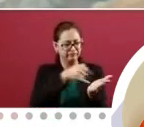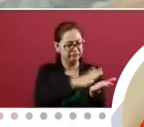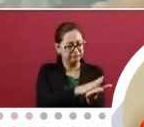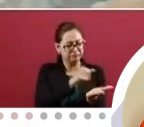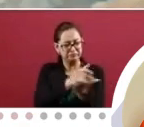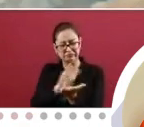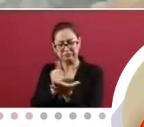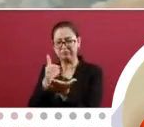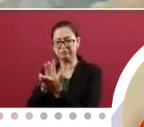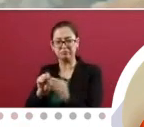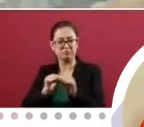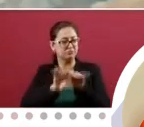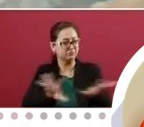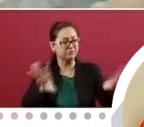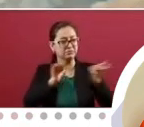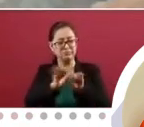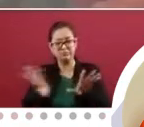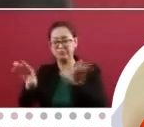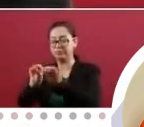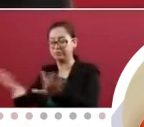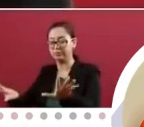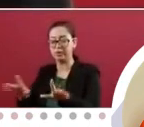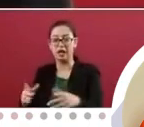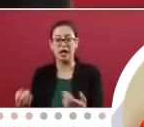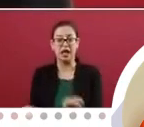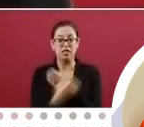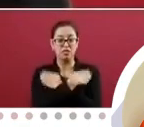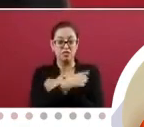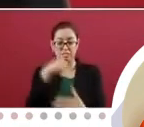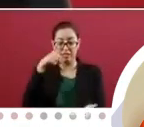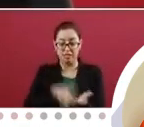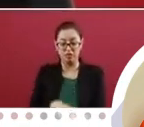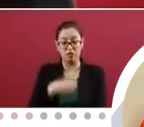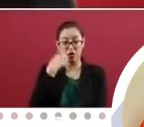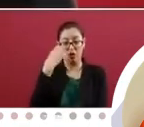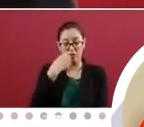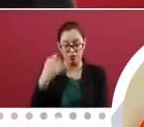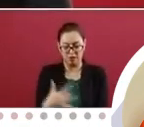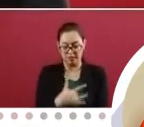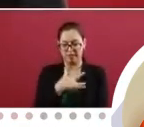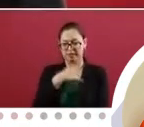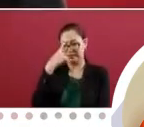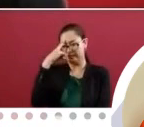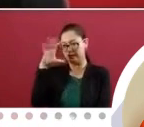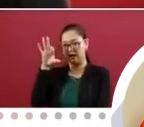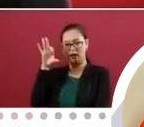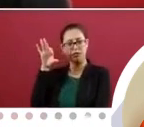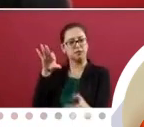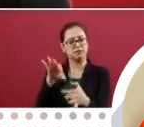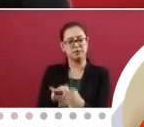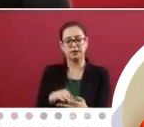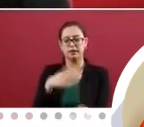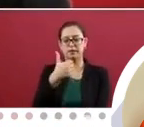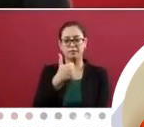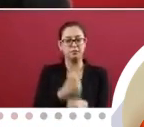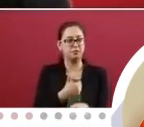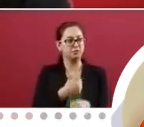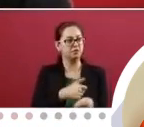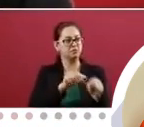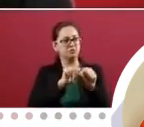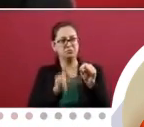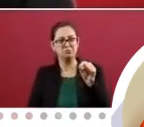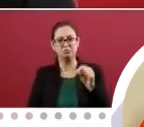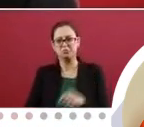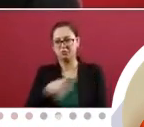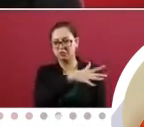impresos, ya hay una parte hecha, digamos, y que él sigue insistiendo en que los libros llegarán a